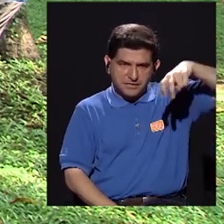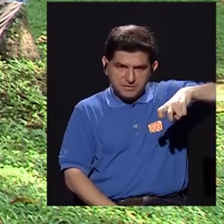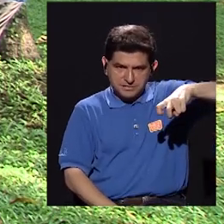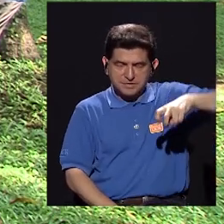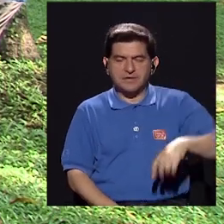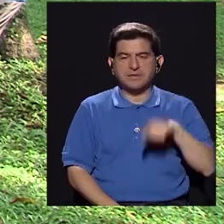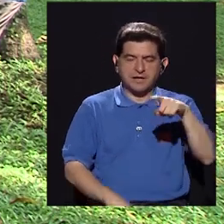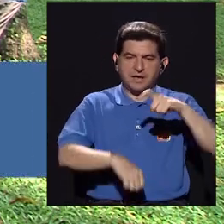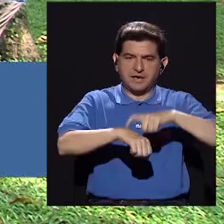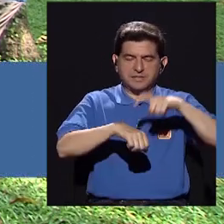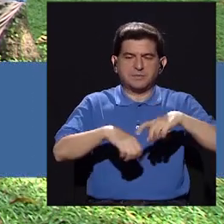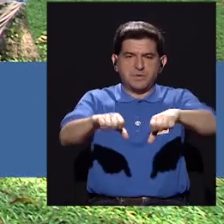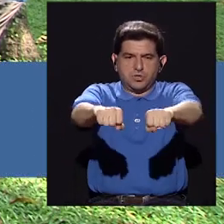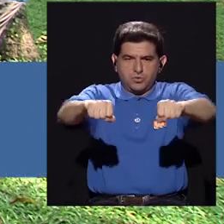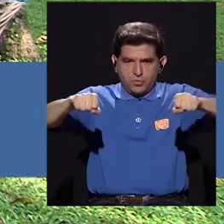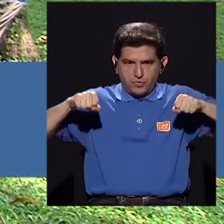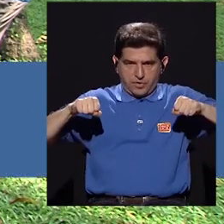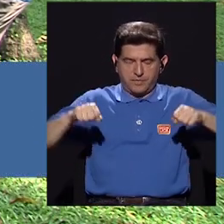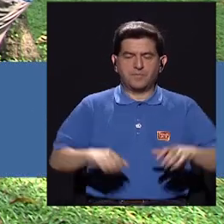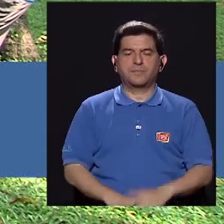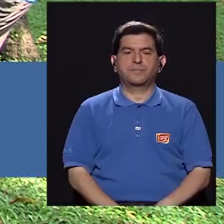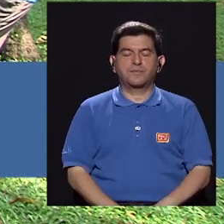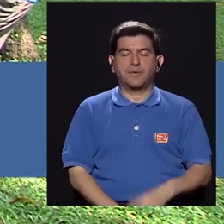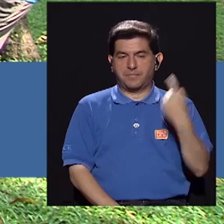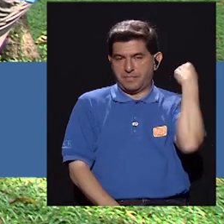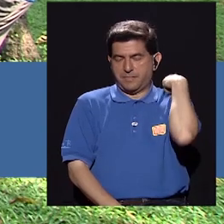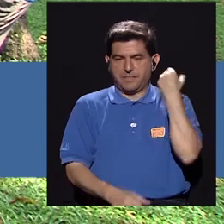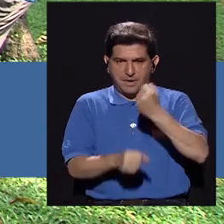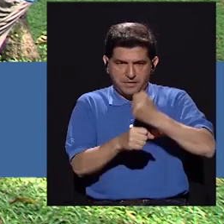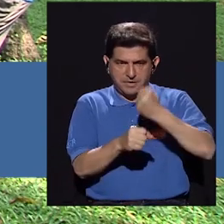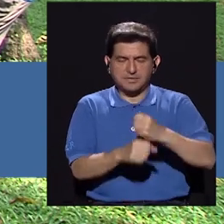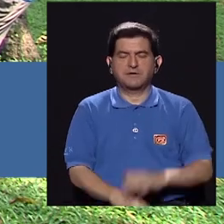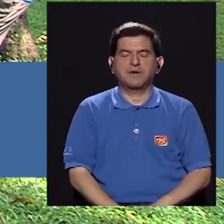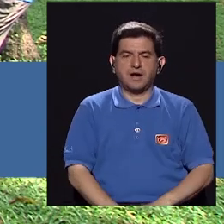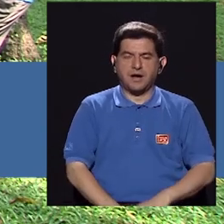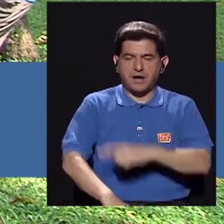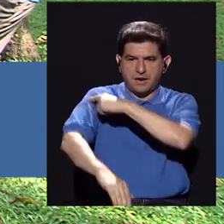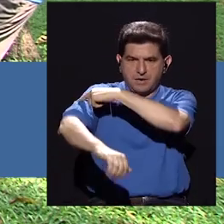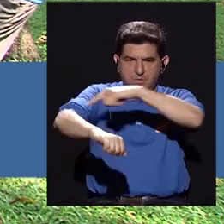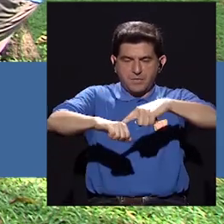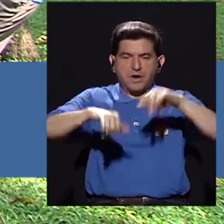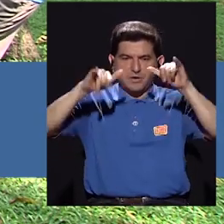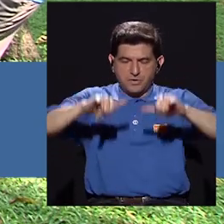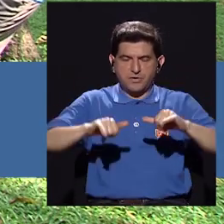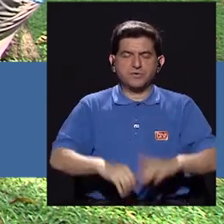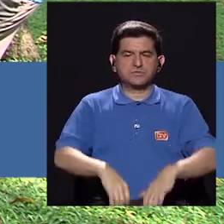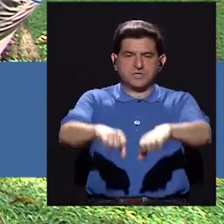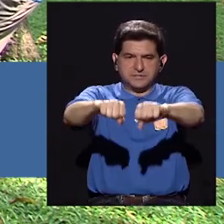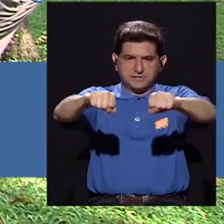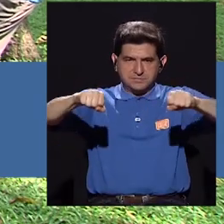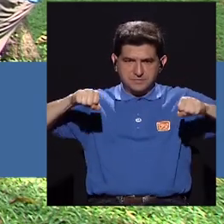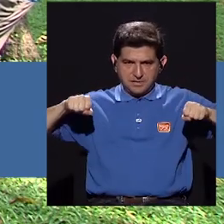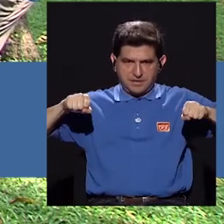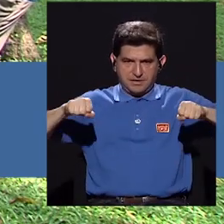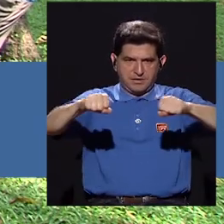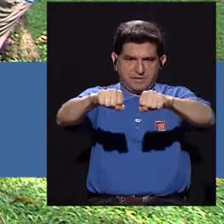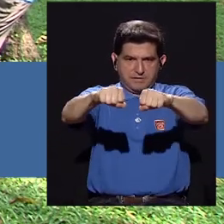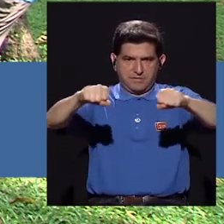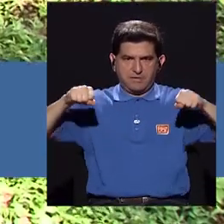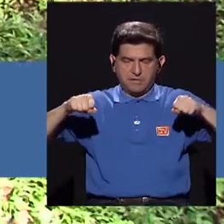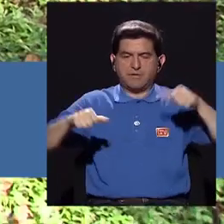de sentadilla y ahí vamos a hacer el ejercicio de remo, donde estamos trabajando la espalda. Los brazos se quedan en la misma posición y jalamos hacia